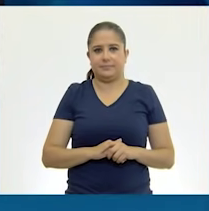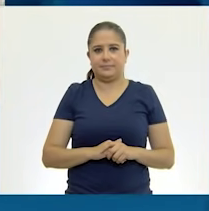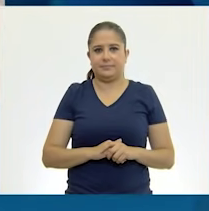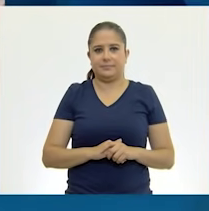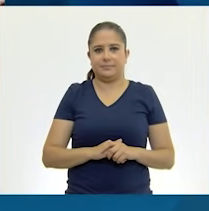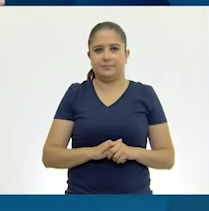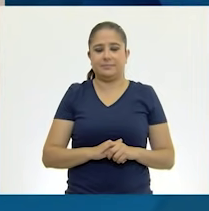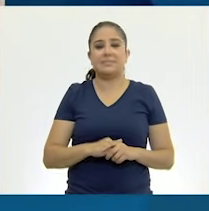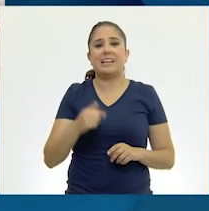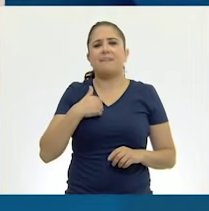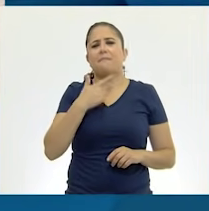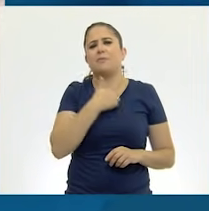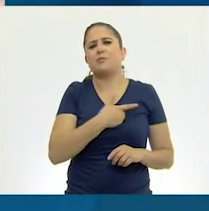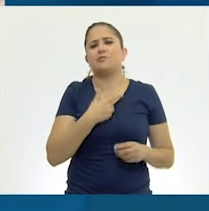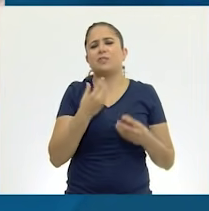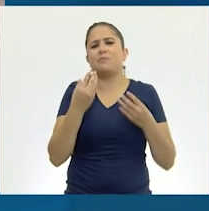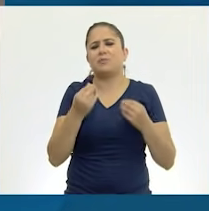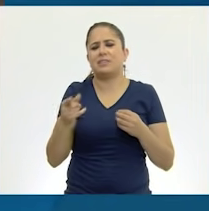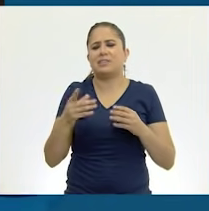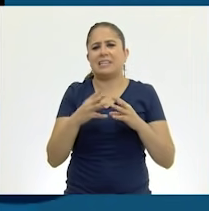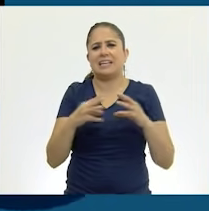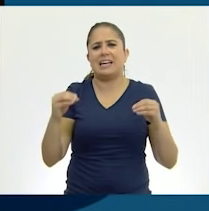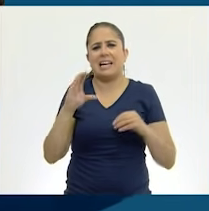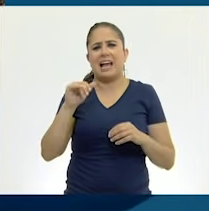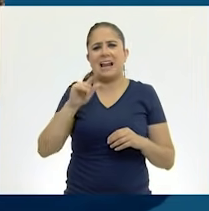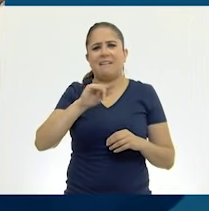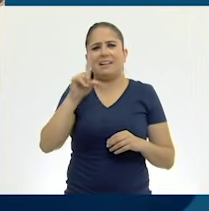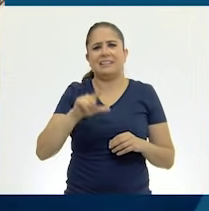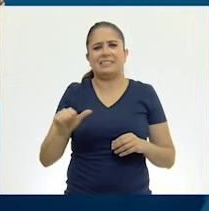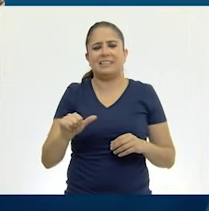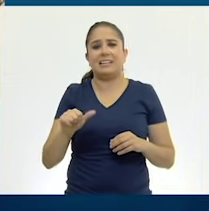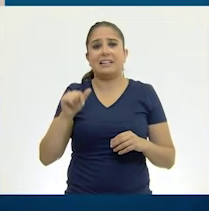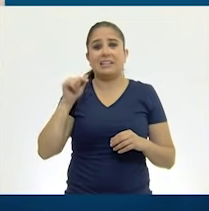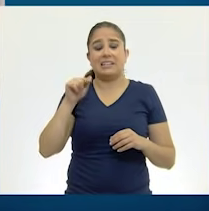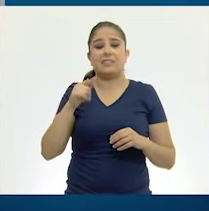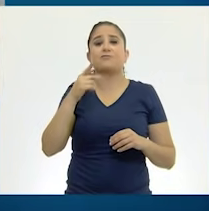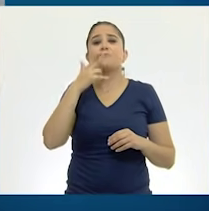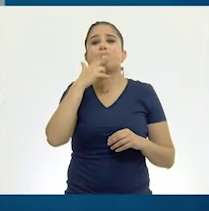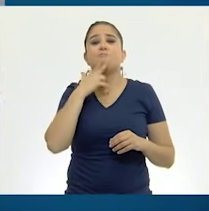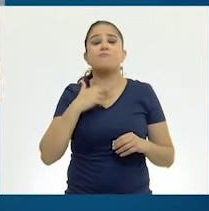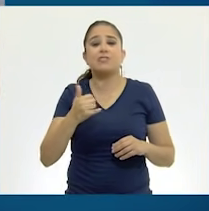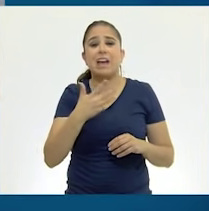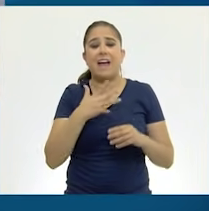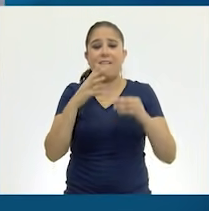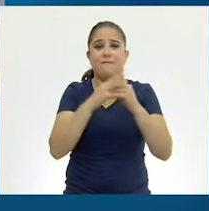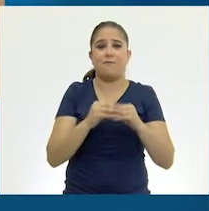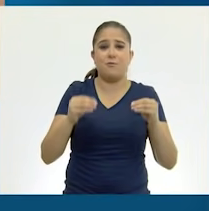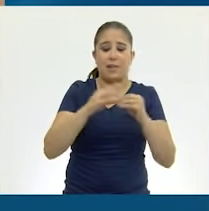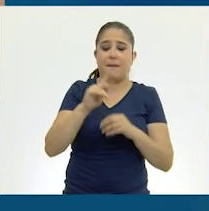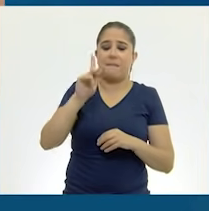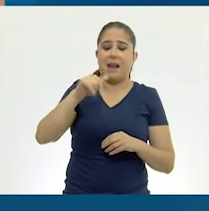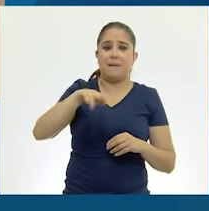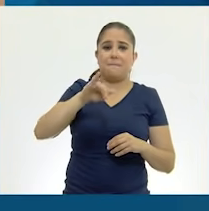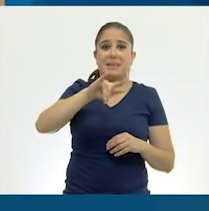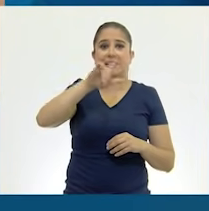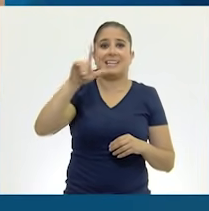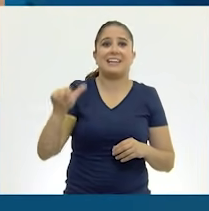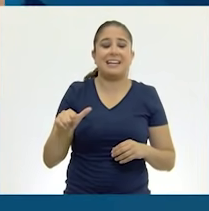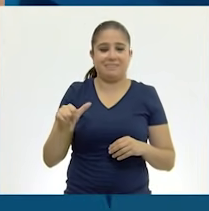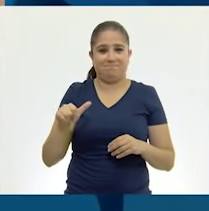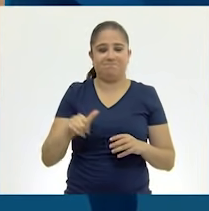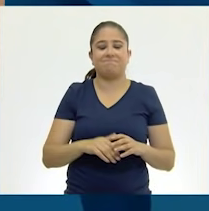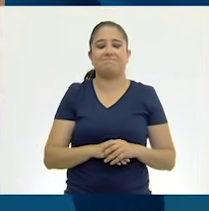A mí me gustan mucho estas calabazas. De platillos dulces tenemos la fruta de la palmilla. Vamos a